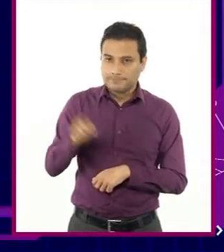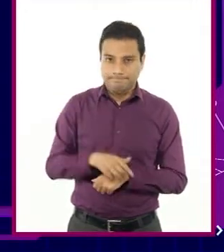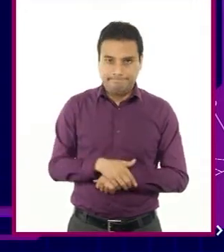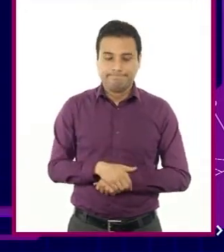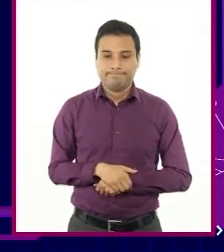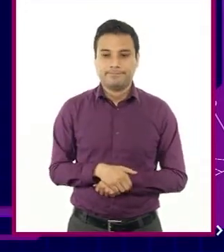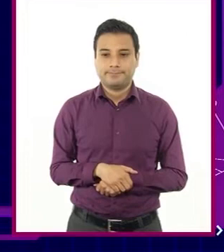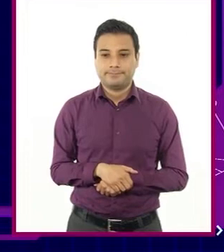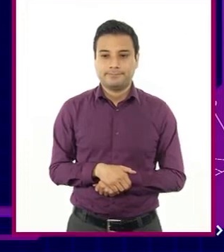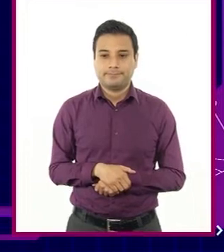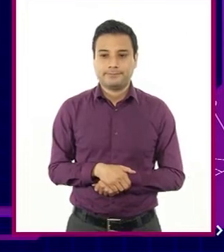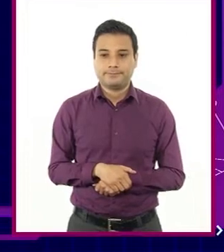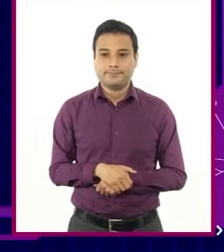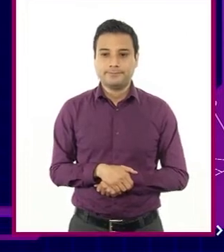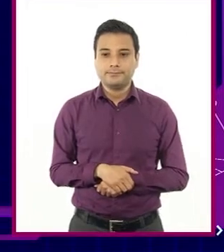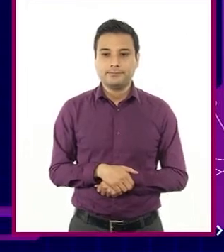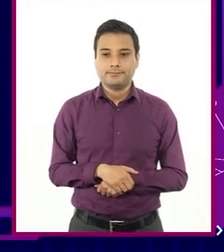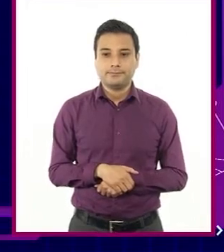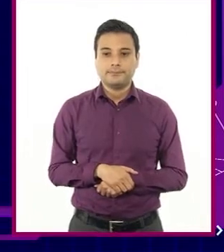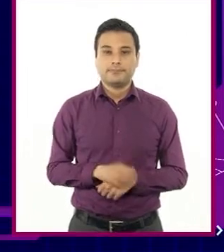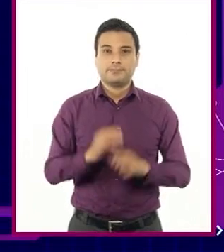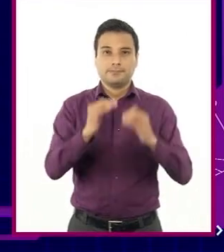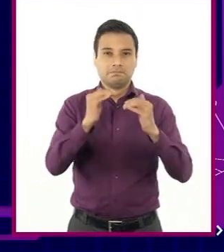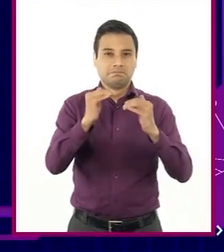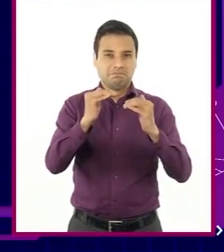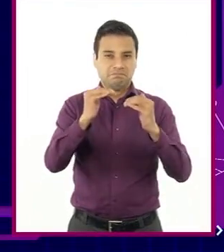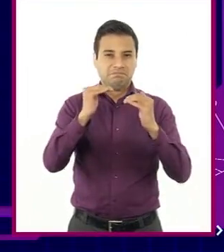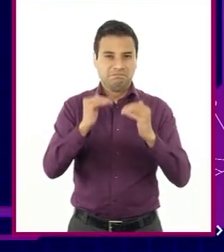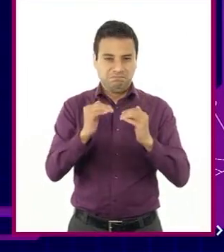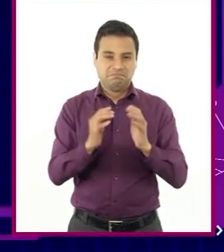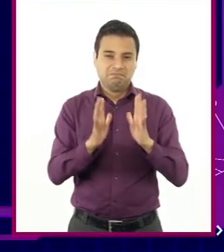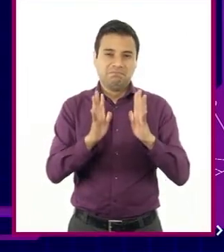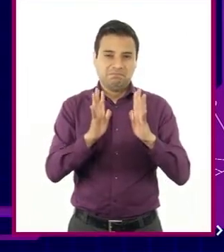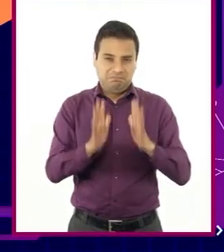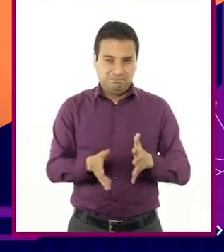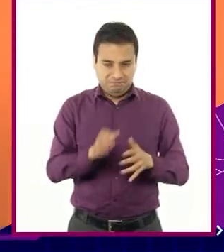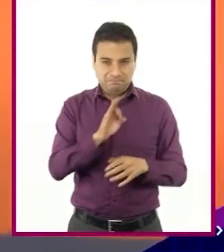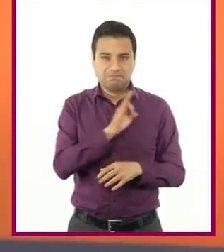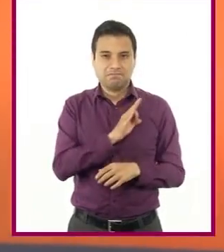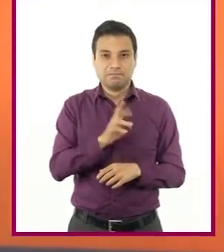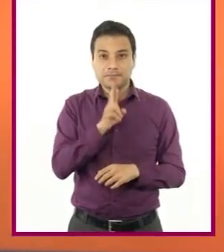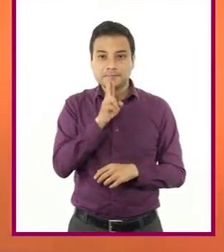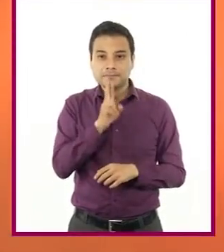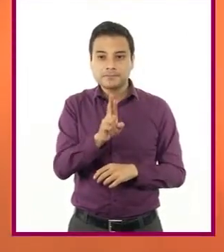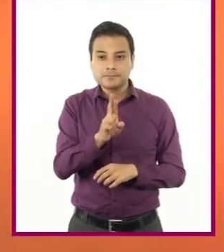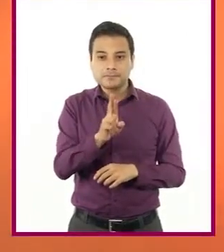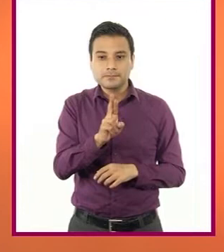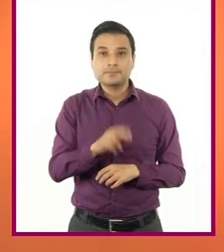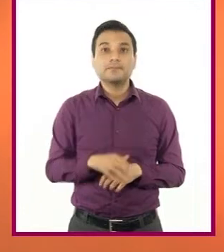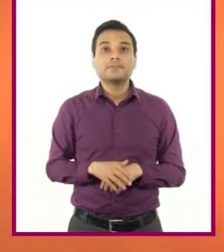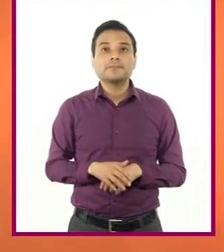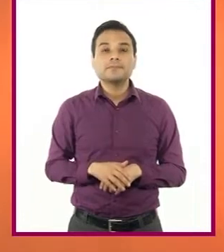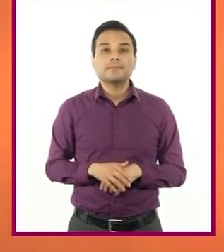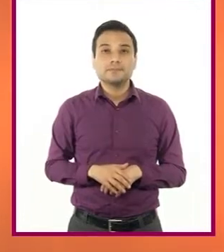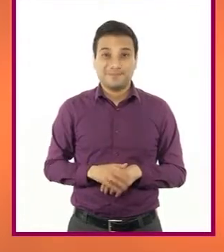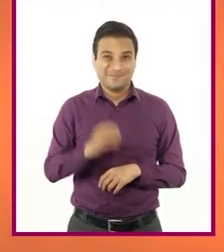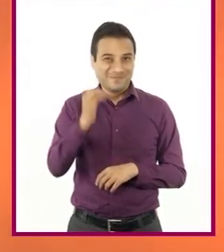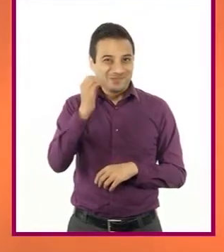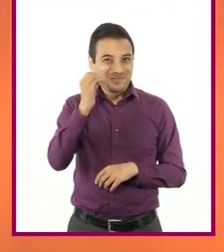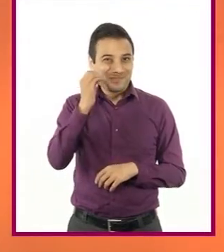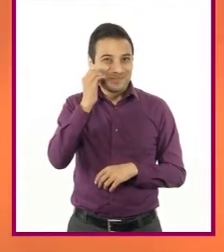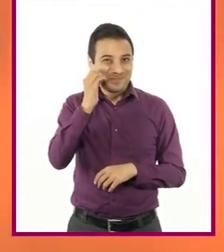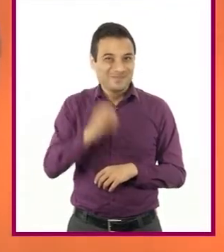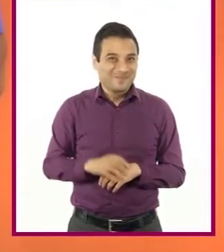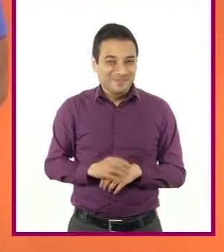22.86 metros. Ahora podemos dar respuesta al problema y decir que el equipo favorito de Olga necesita